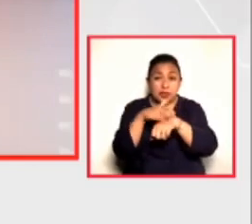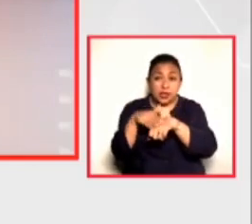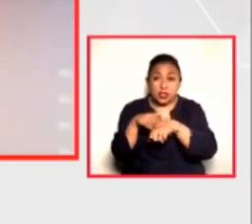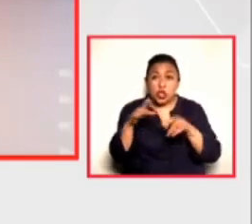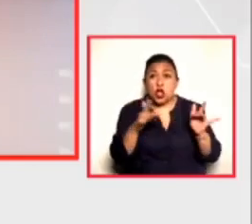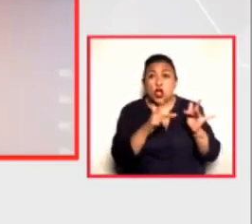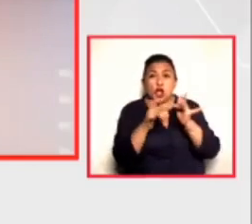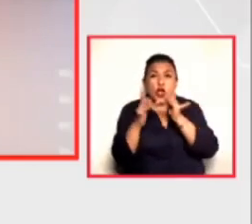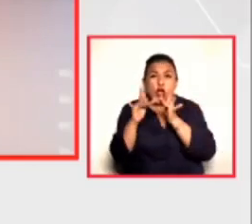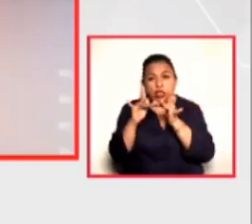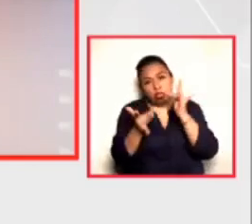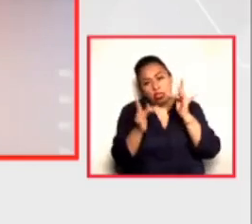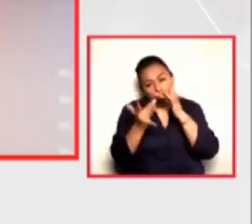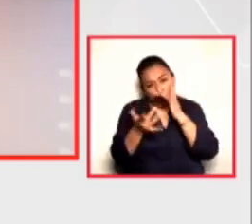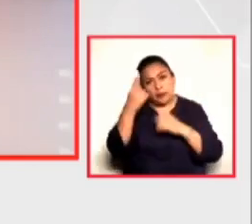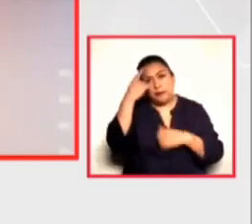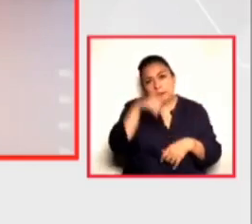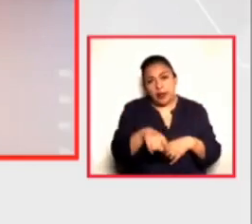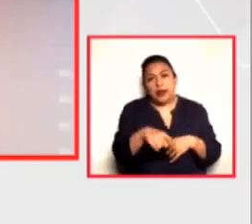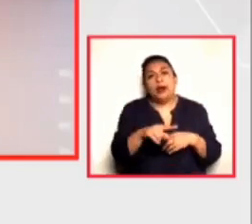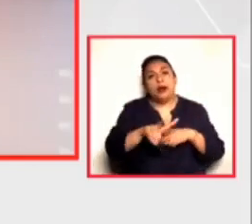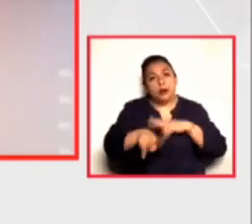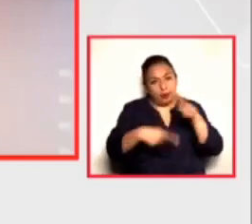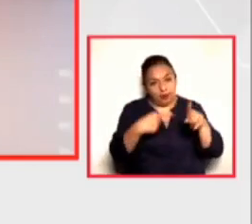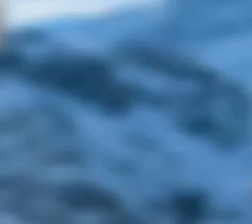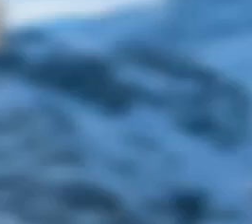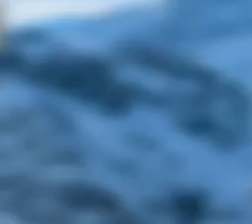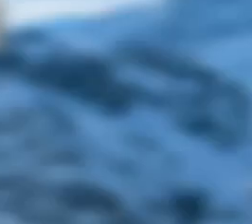para llevarlos hasta la comodidad de nuestras casas.